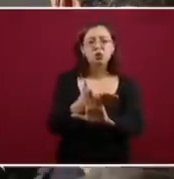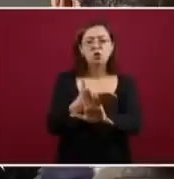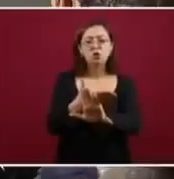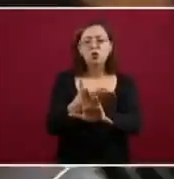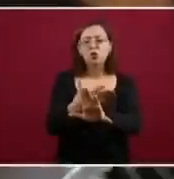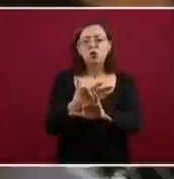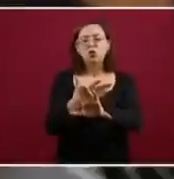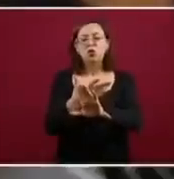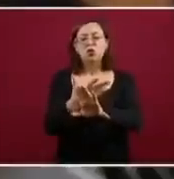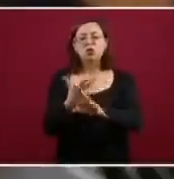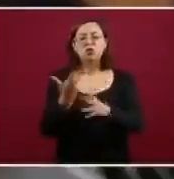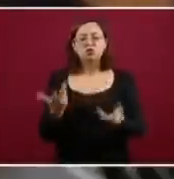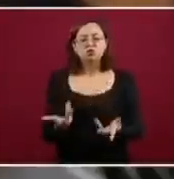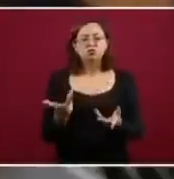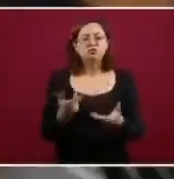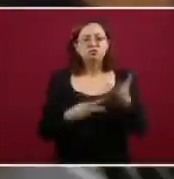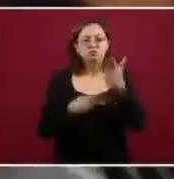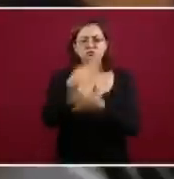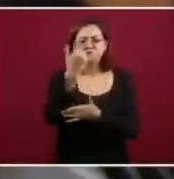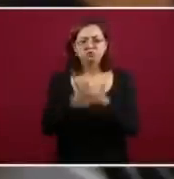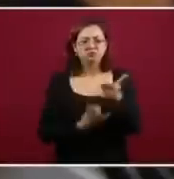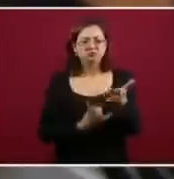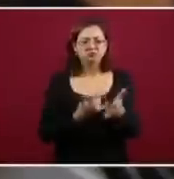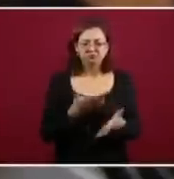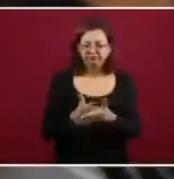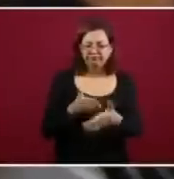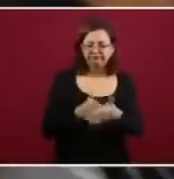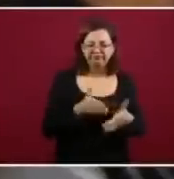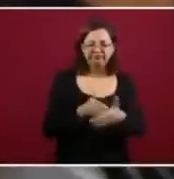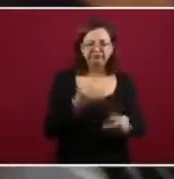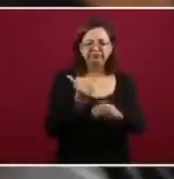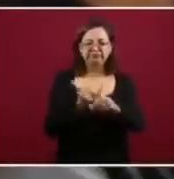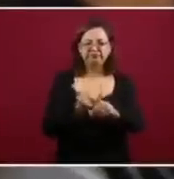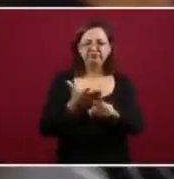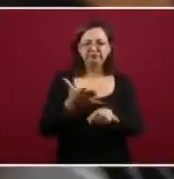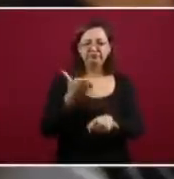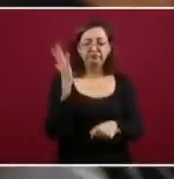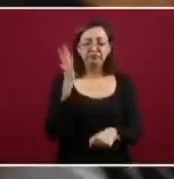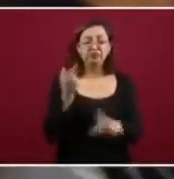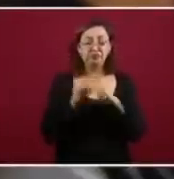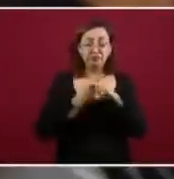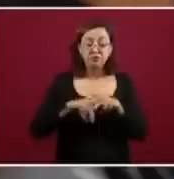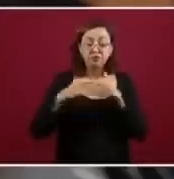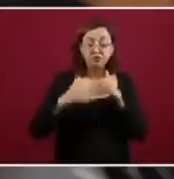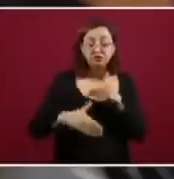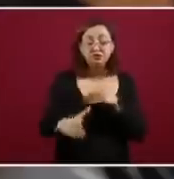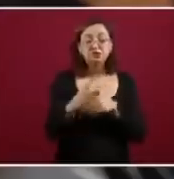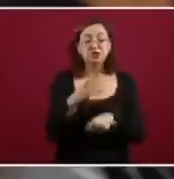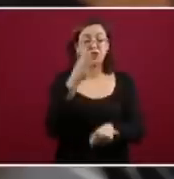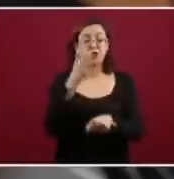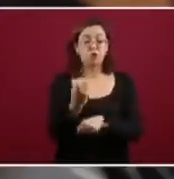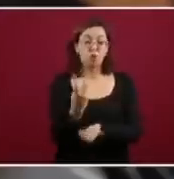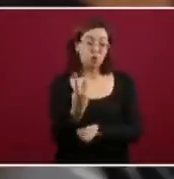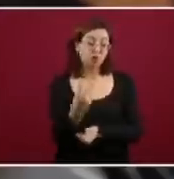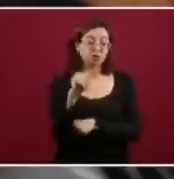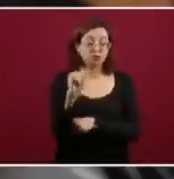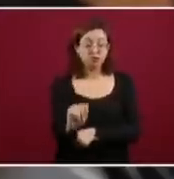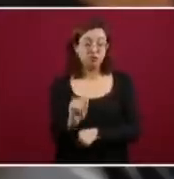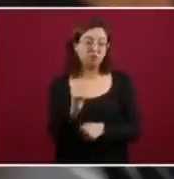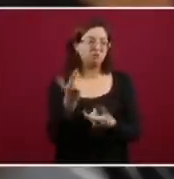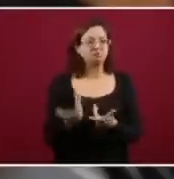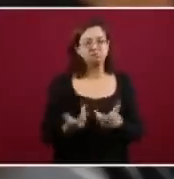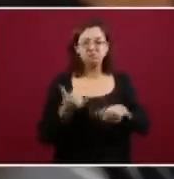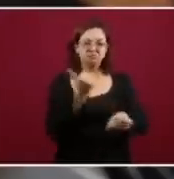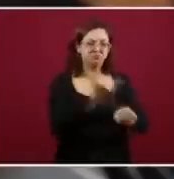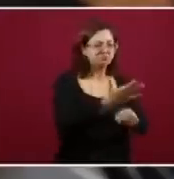pues que bloquean proyectos sus proyectos para que se dejen sentadas las bases de la 4t y ahora bueno